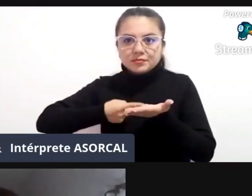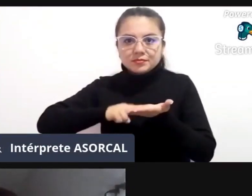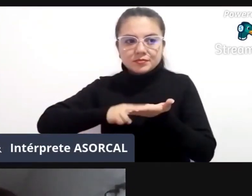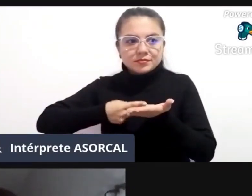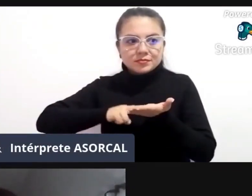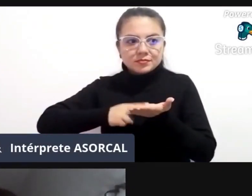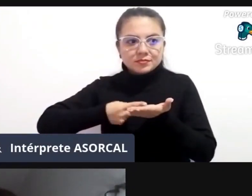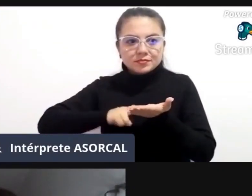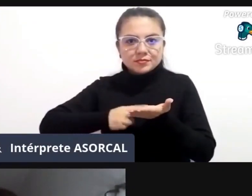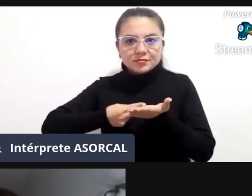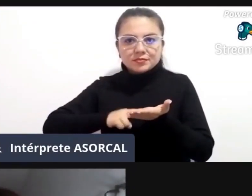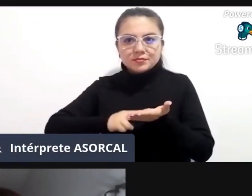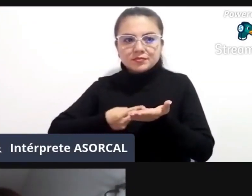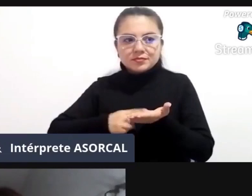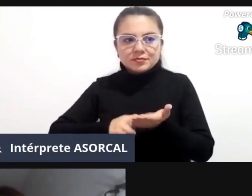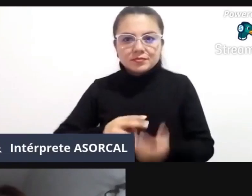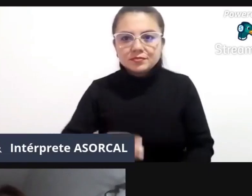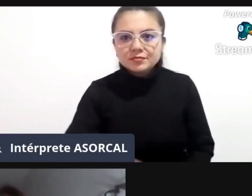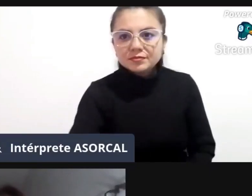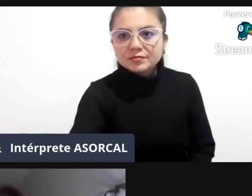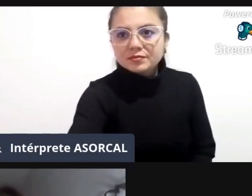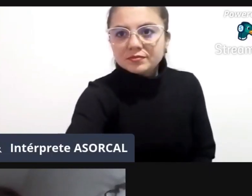Que me parece a mí que resume